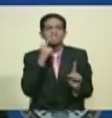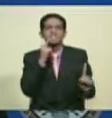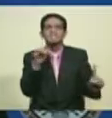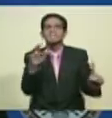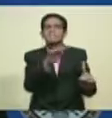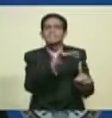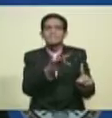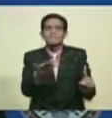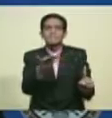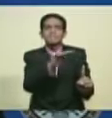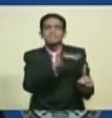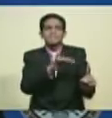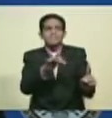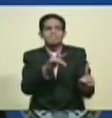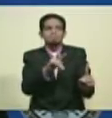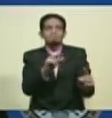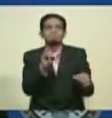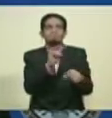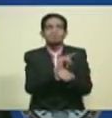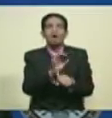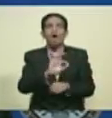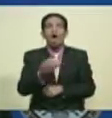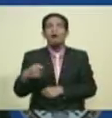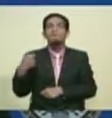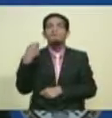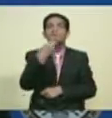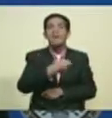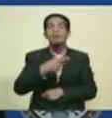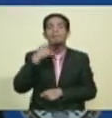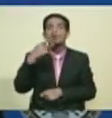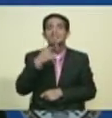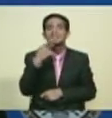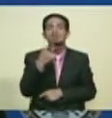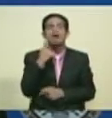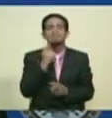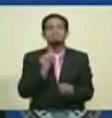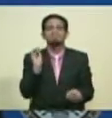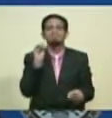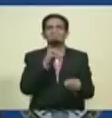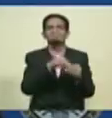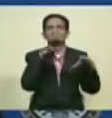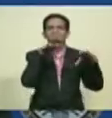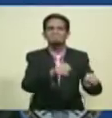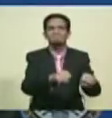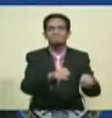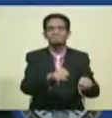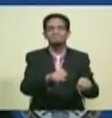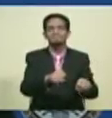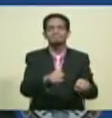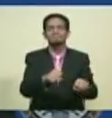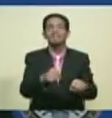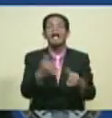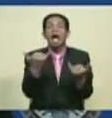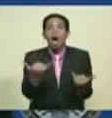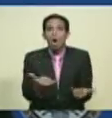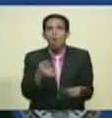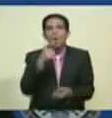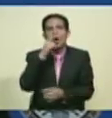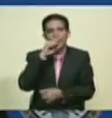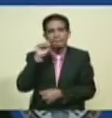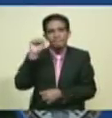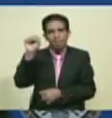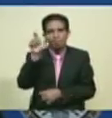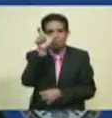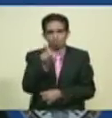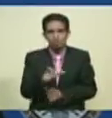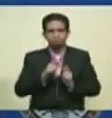psicológicas, financiamientos políticos, para que vuelvan al poder. Y el presidente Nicolás Maduro, que es el presidente constitucional